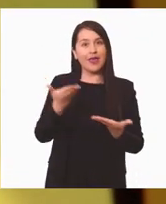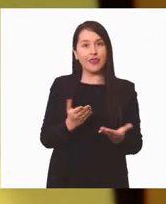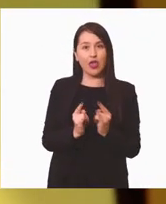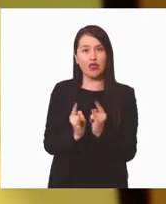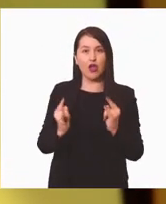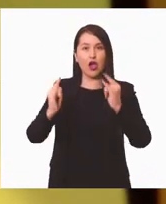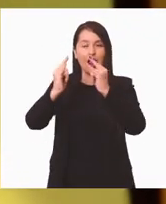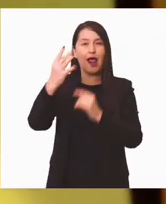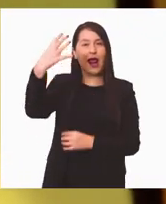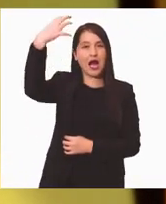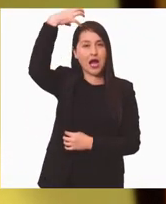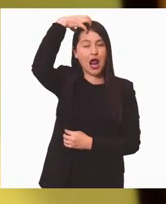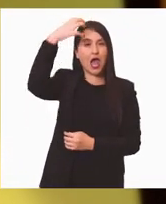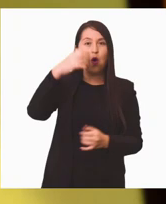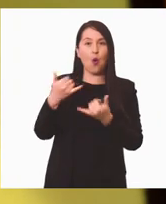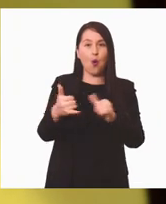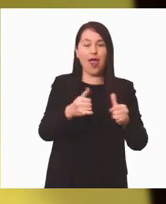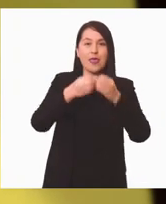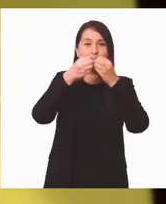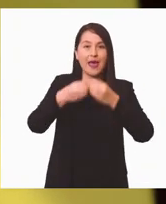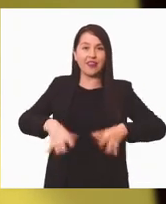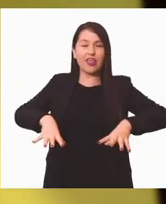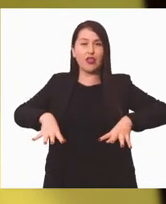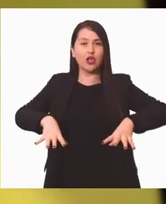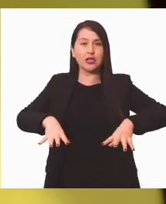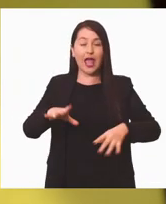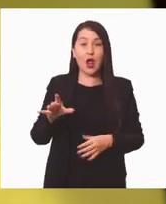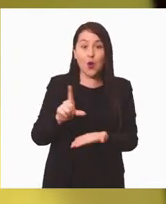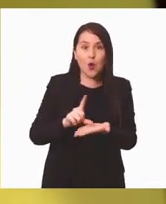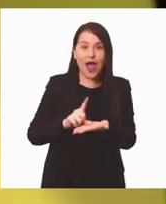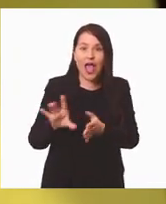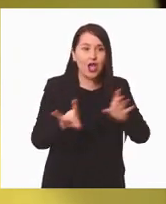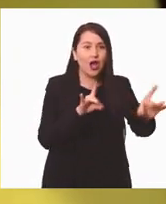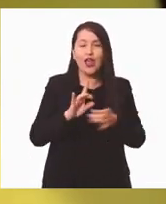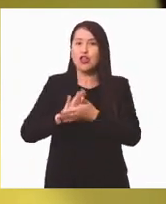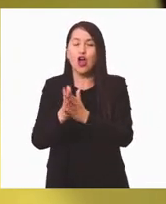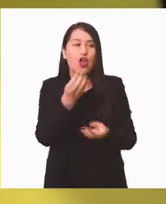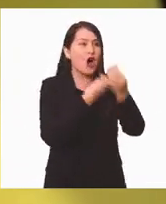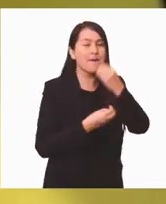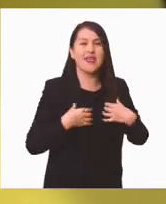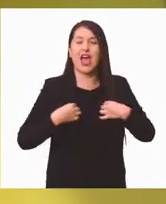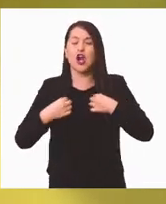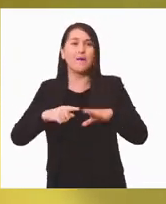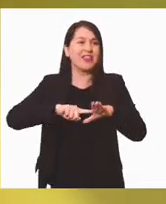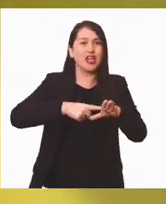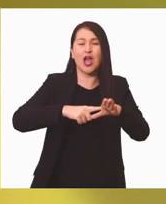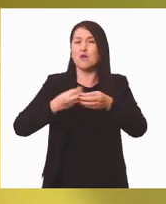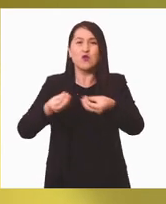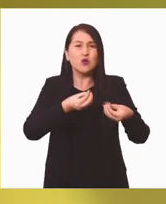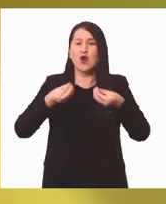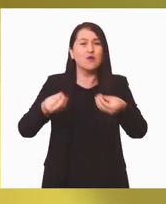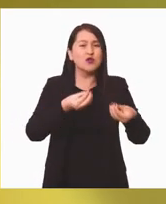de los juguetes perdidos. Un lugar donde pueden encontrar todo lo que quieran. Comida, ropa, tecnología y muchos,